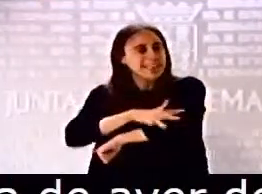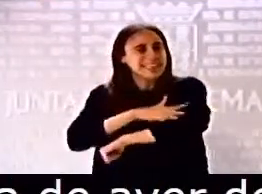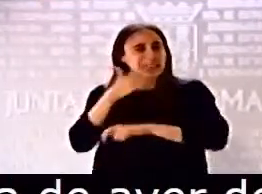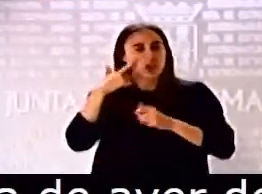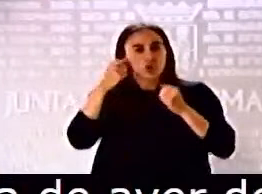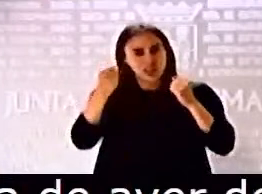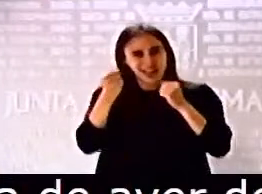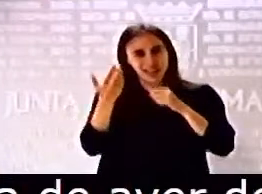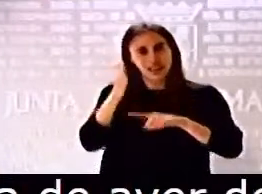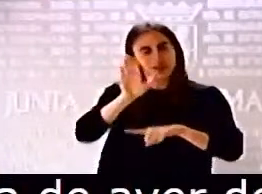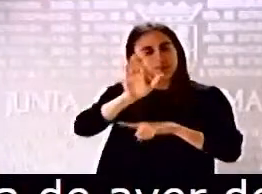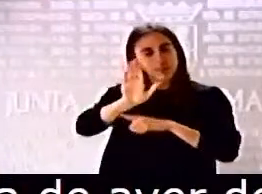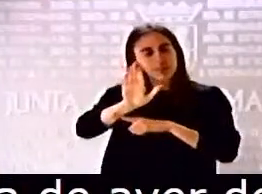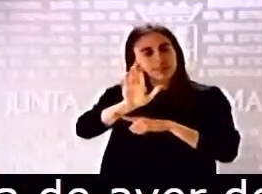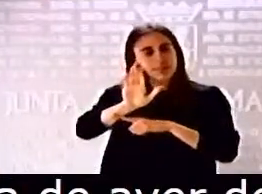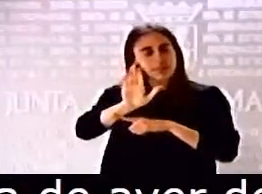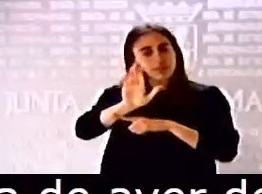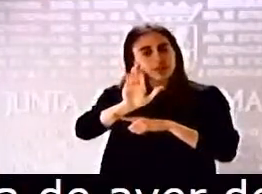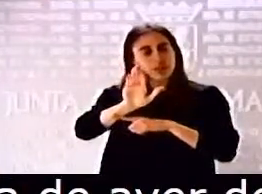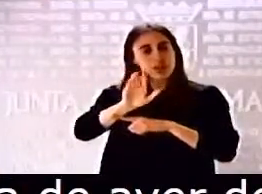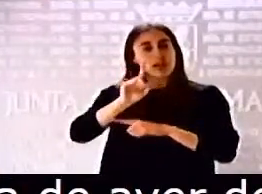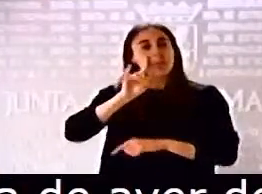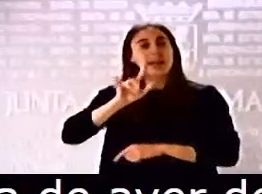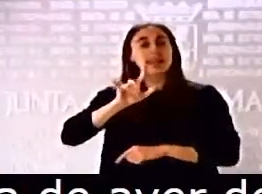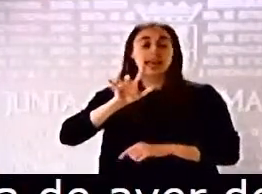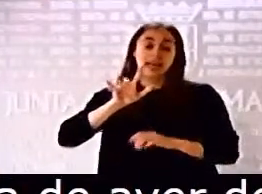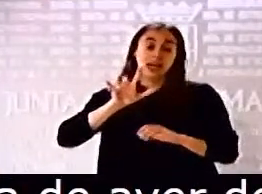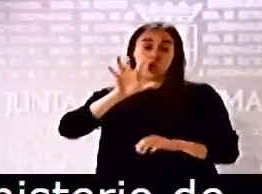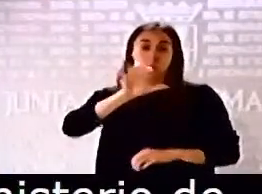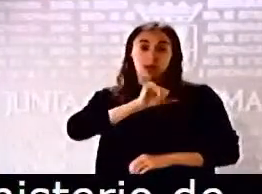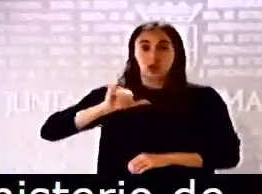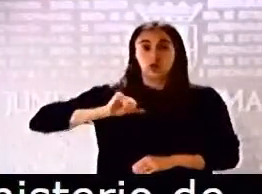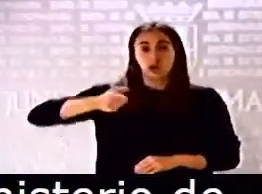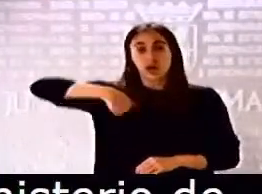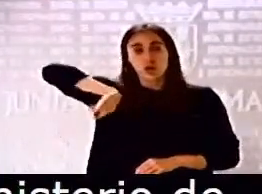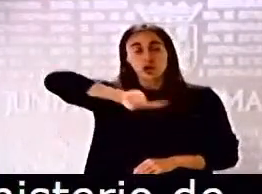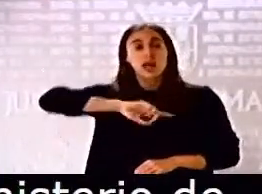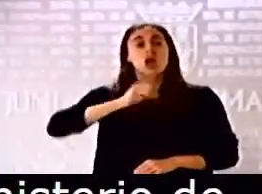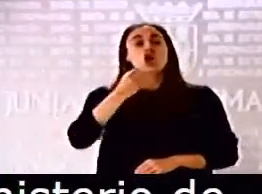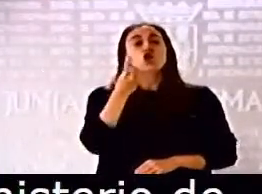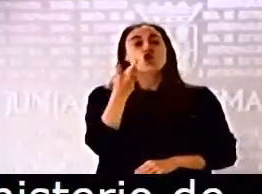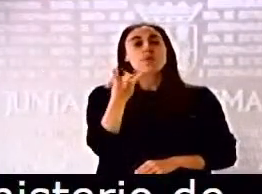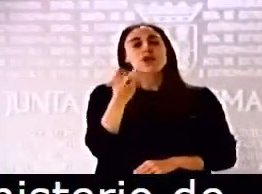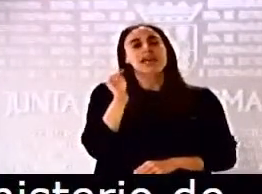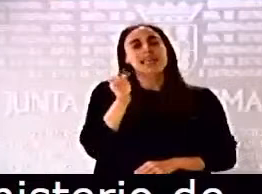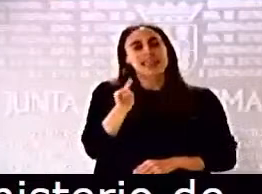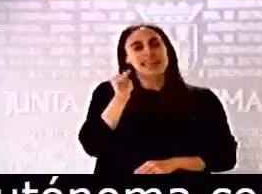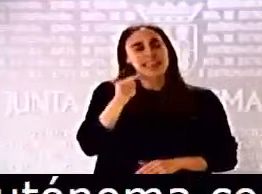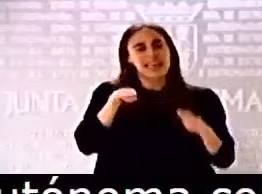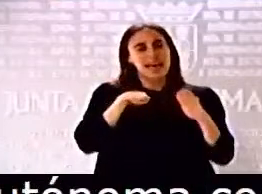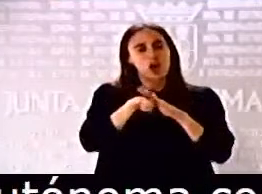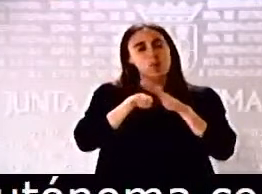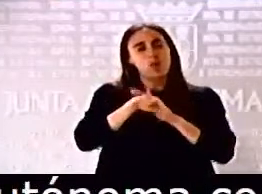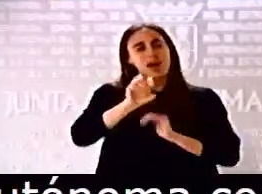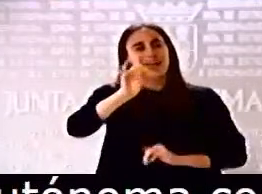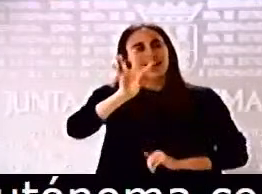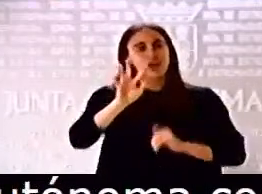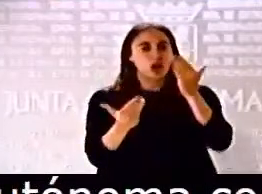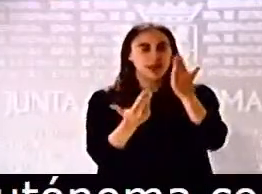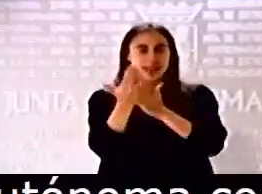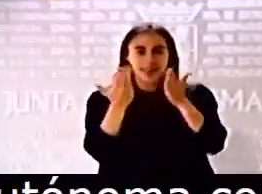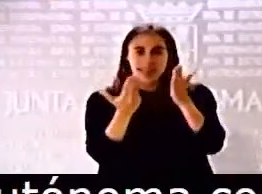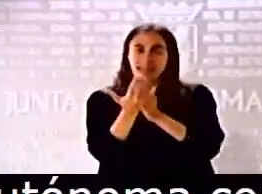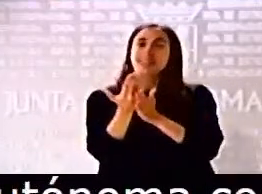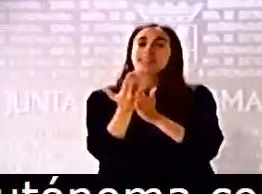Sanidad, sitúan a nuestra comunidad autónoma con unas cifras de incidencia acumulada a los 14 días